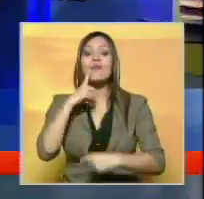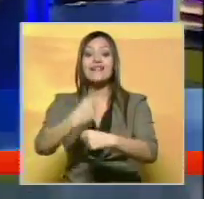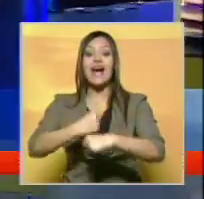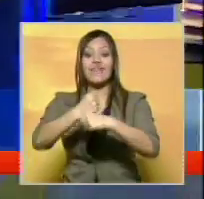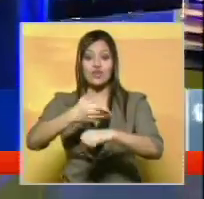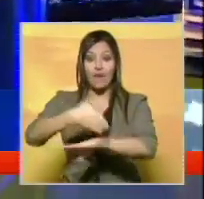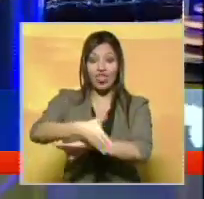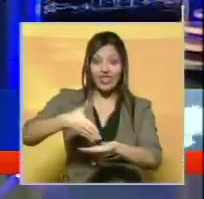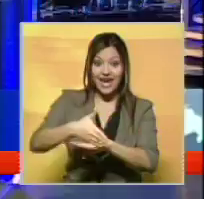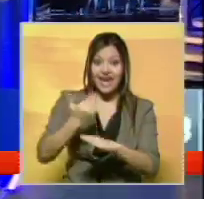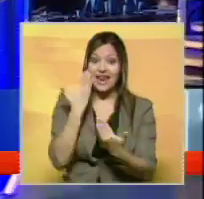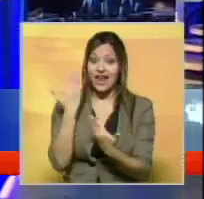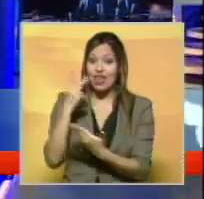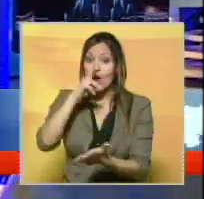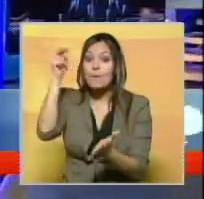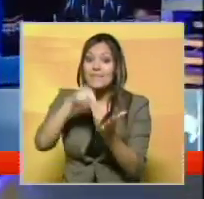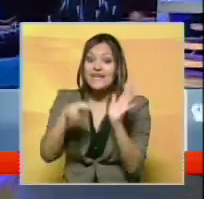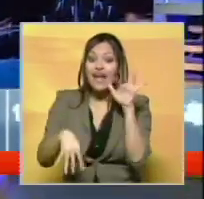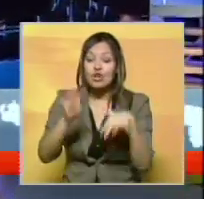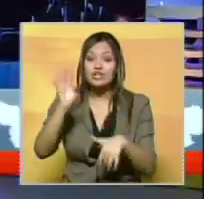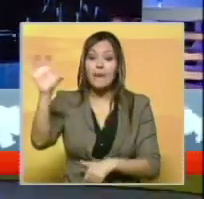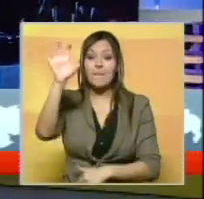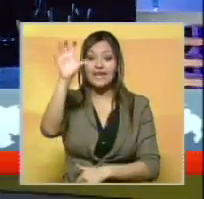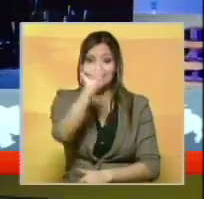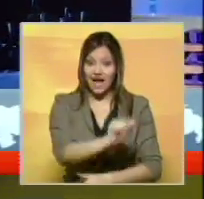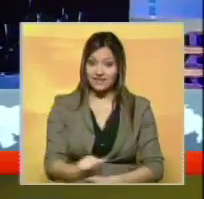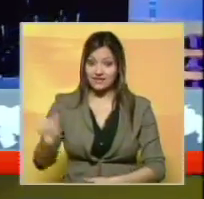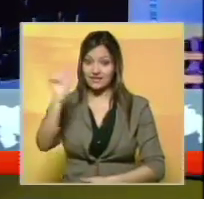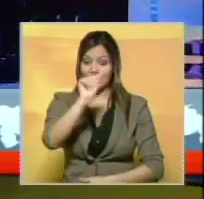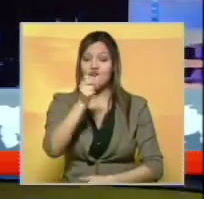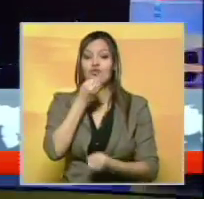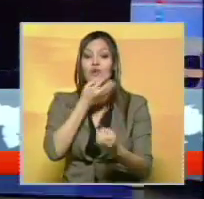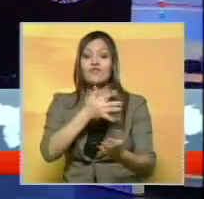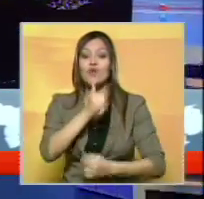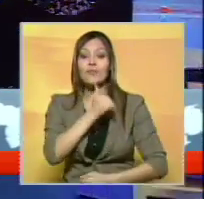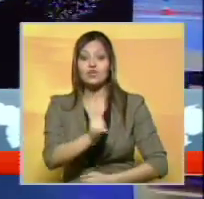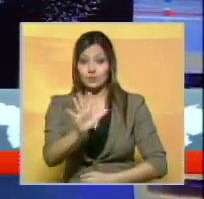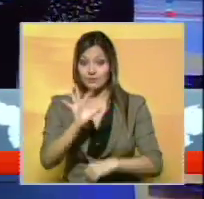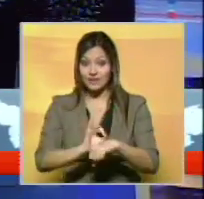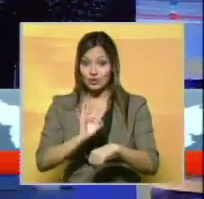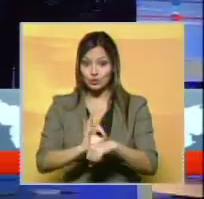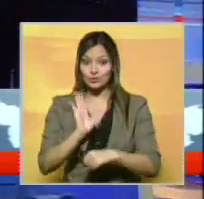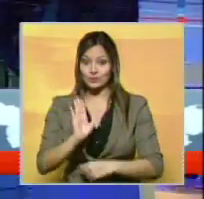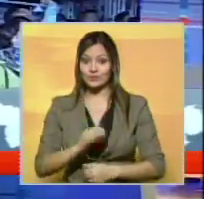madera, regirá el 2014 en países asiáticos. Detalles en minutos.